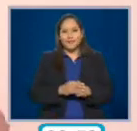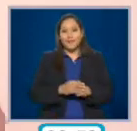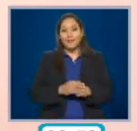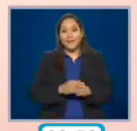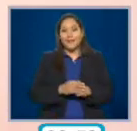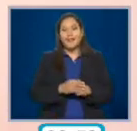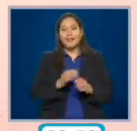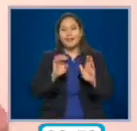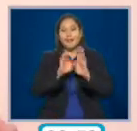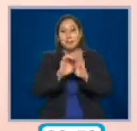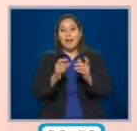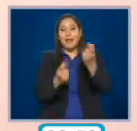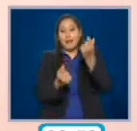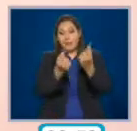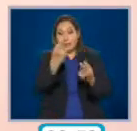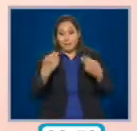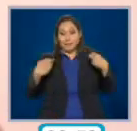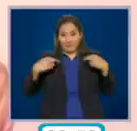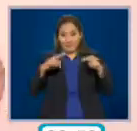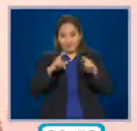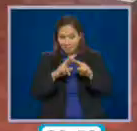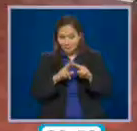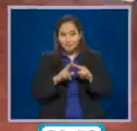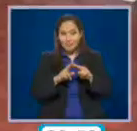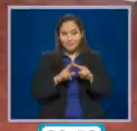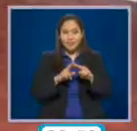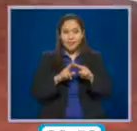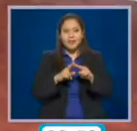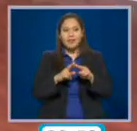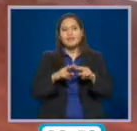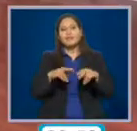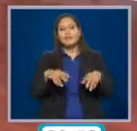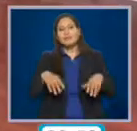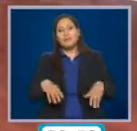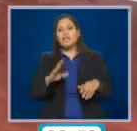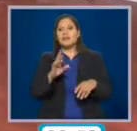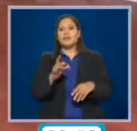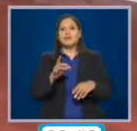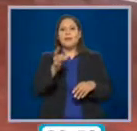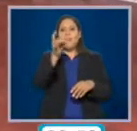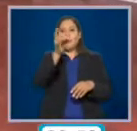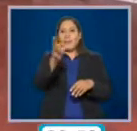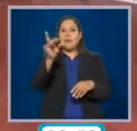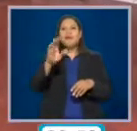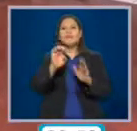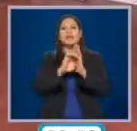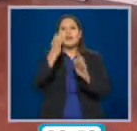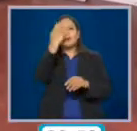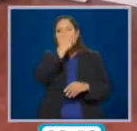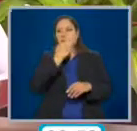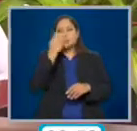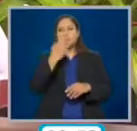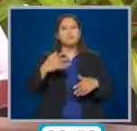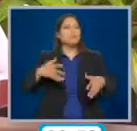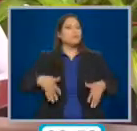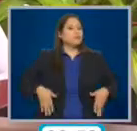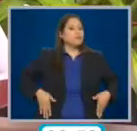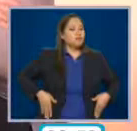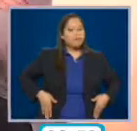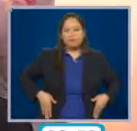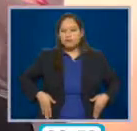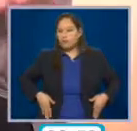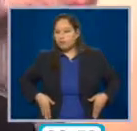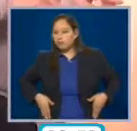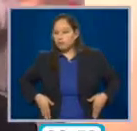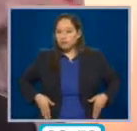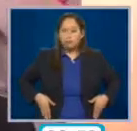tengo. Hay profesores que, por ejemplo, tienden mucho a esta postura de intimidación cuando están en exámenes. Sí. Es muy común que Cierto. crucen los brazos